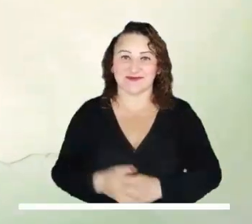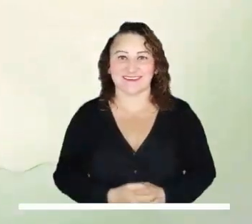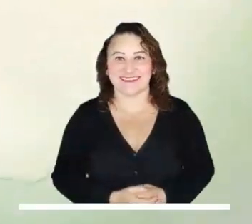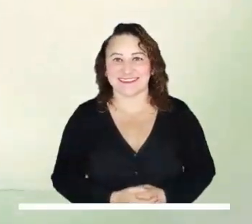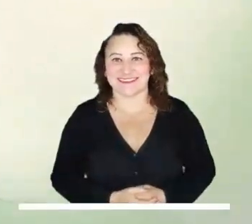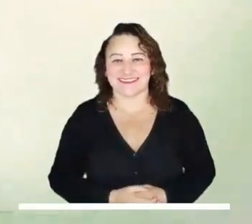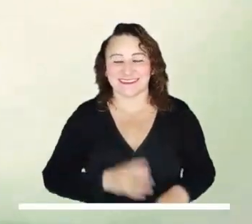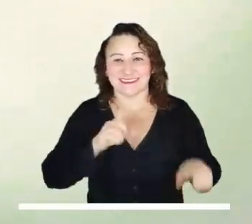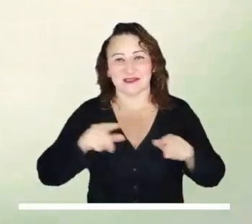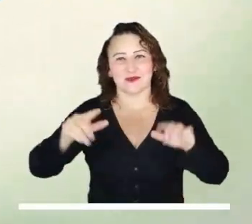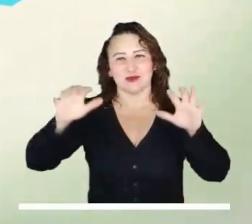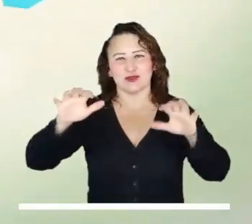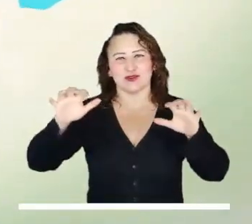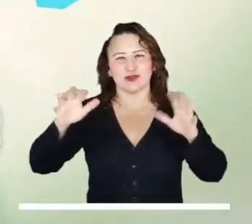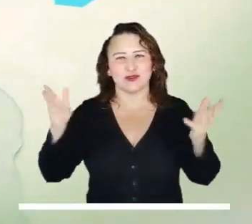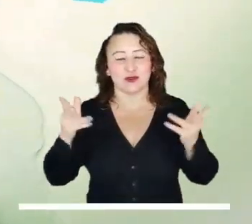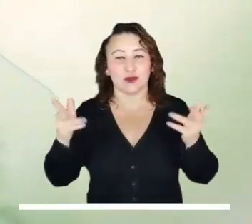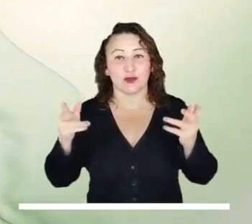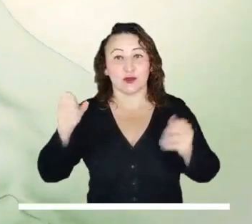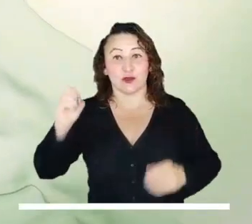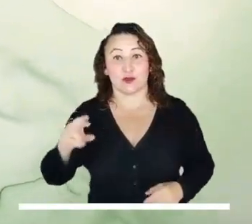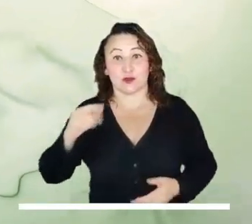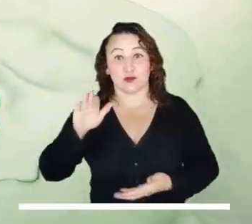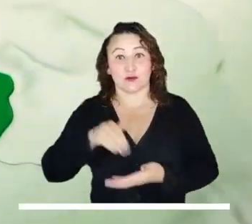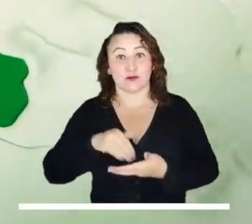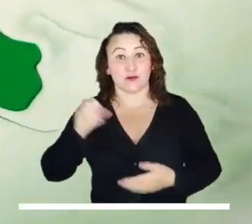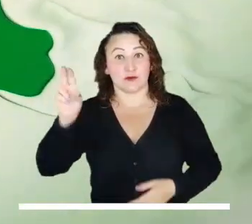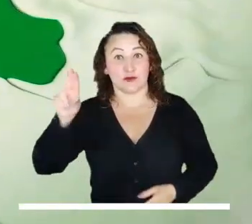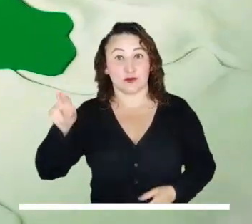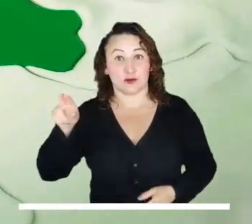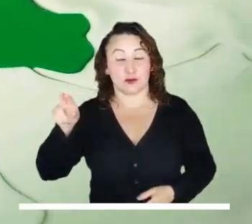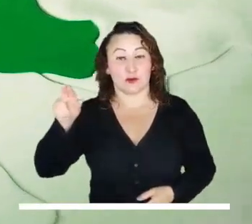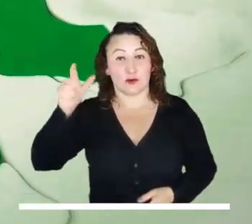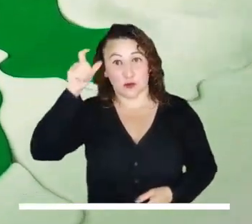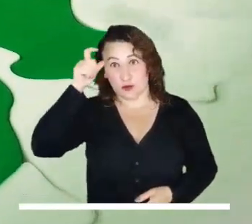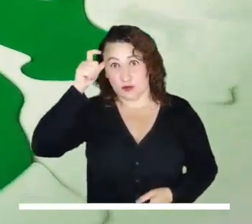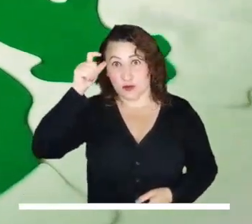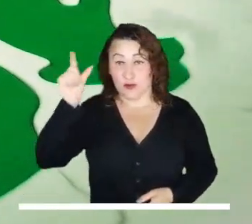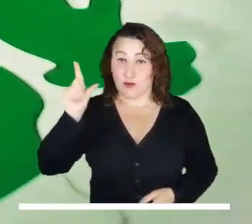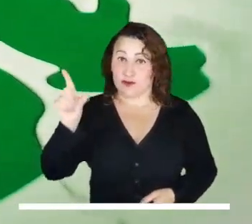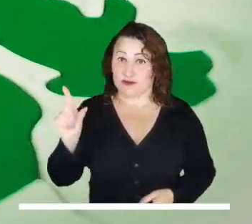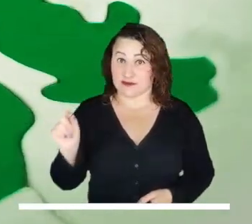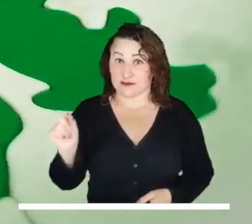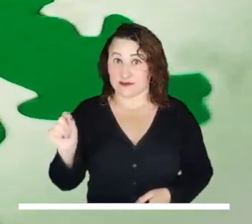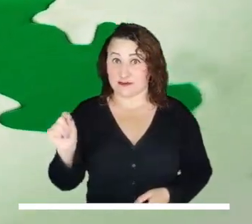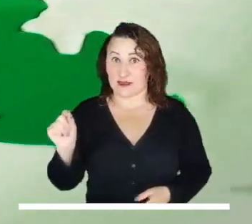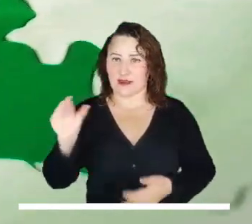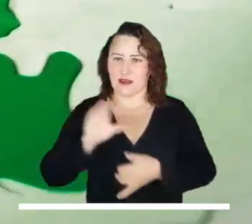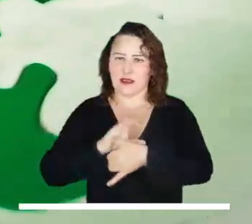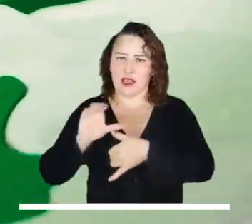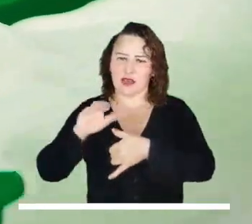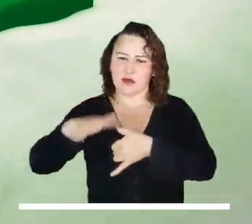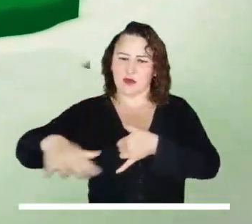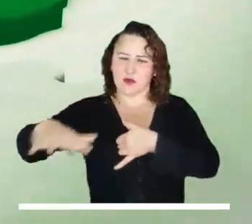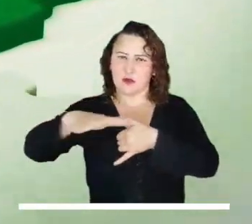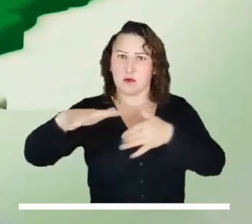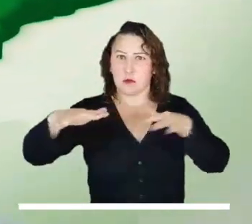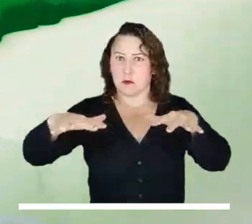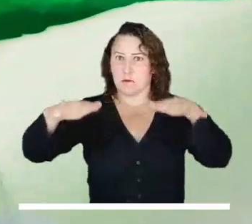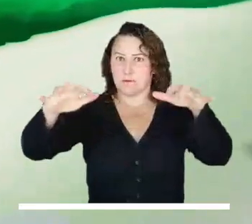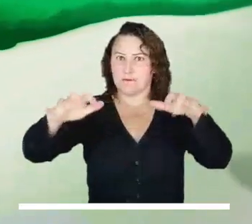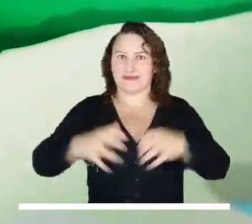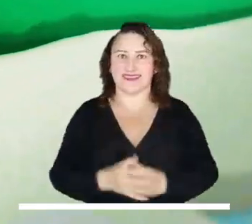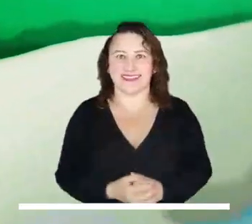Algunas lloviznas visitarán el sur y centro de Sucre, Córdoba y Cesar. En el resto de la región Caribe se espera predominio de tiempo